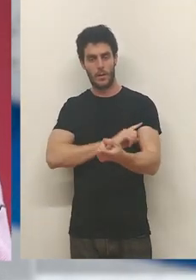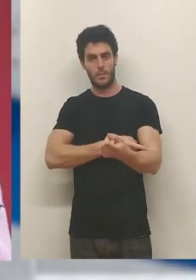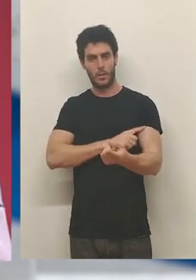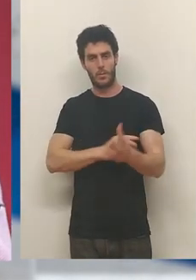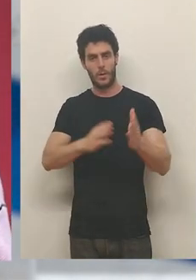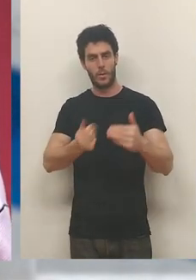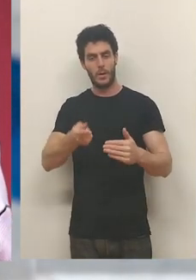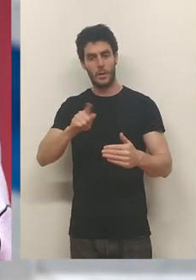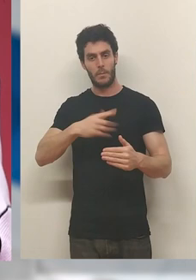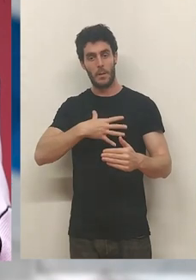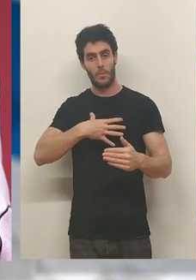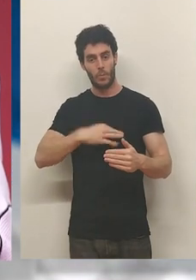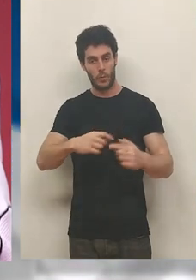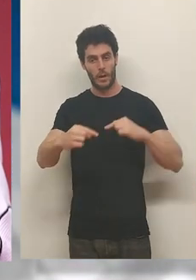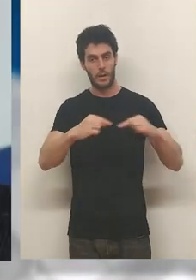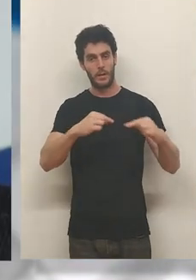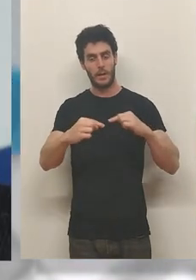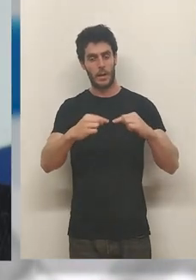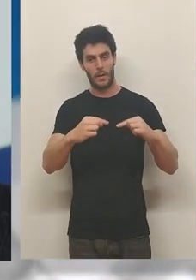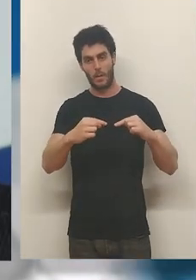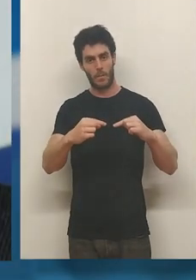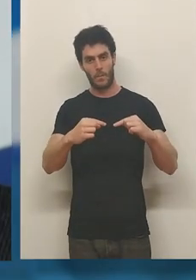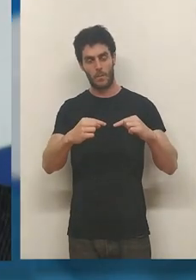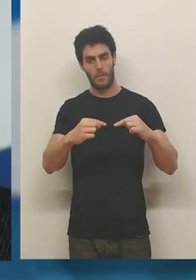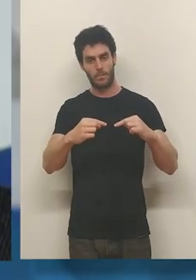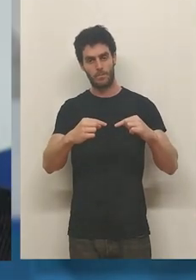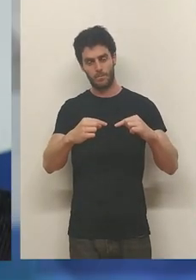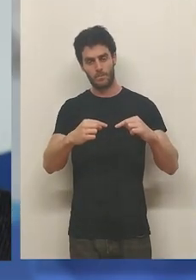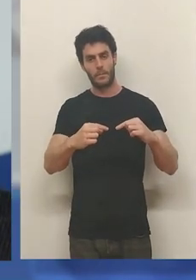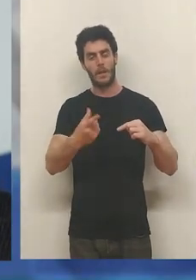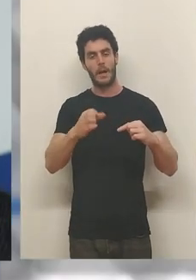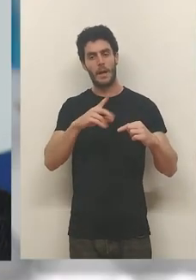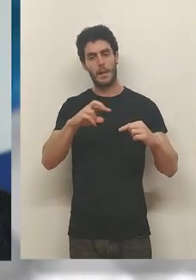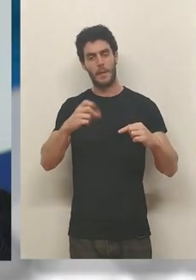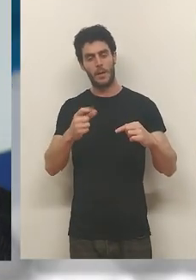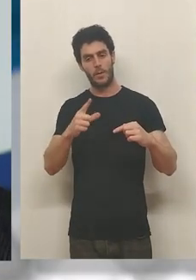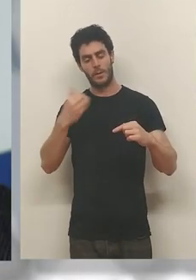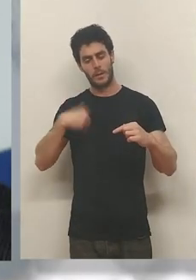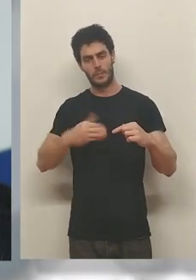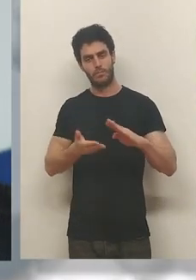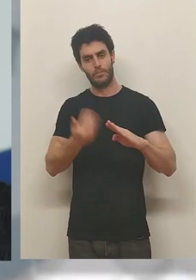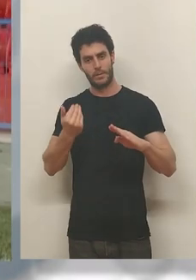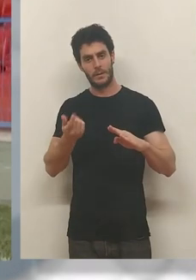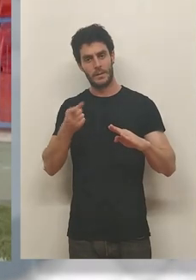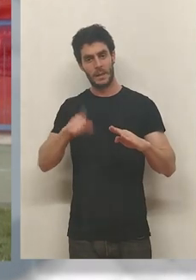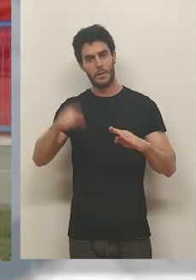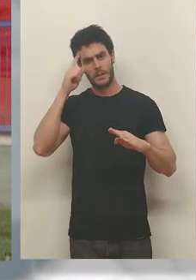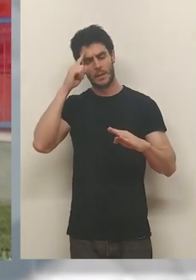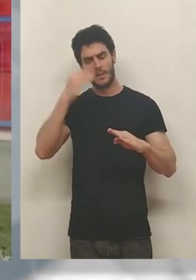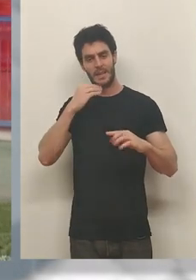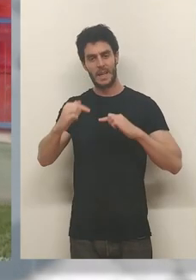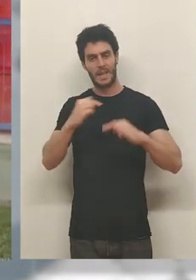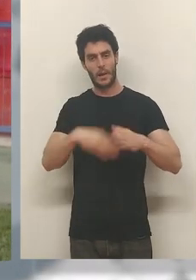no tiene director deportivo y quizá prescinda de esta figura una vez que Eduardo Arevalo ha dejado el cargo. Además,